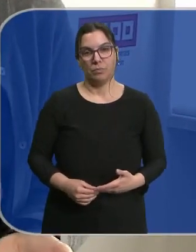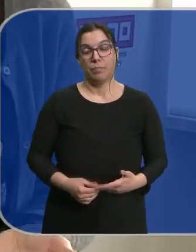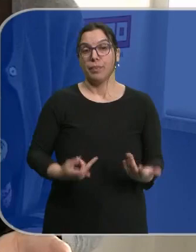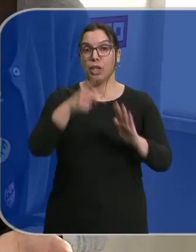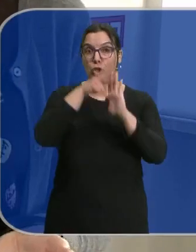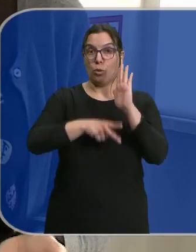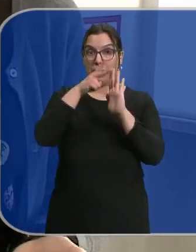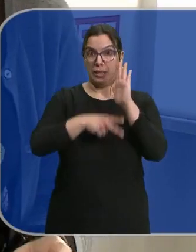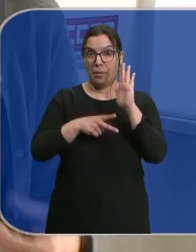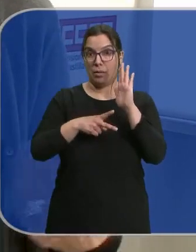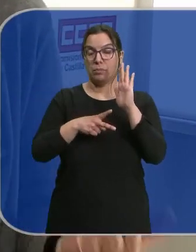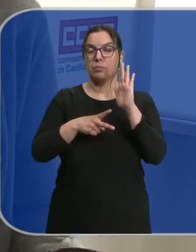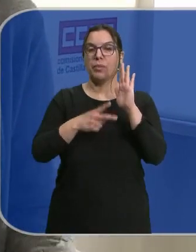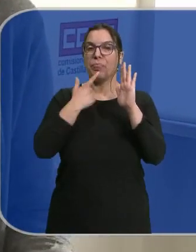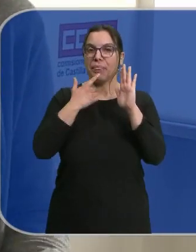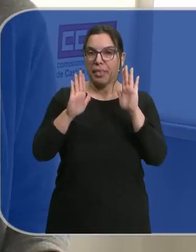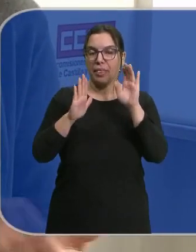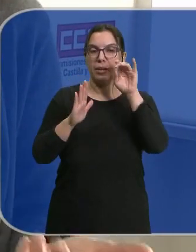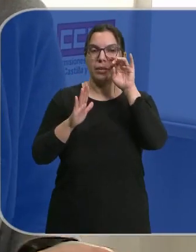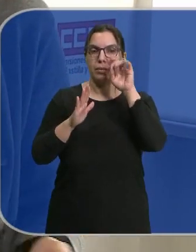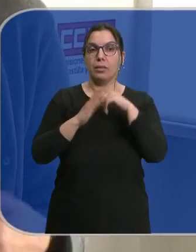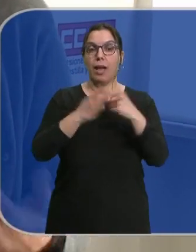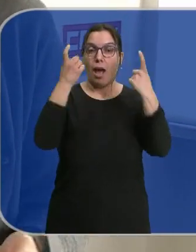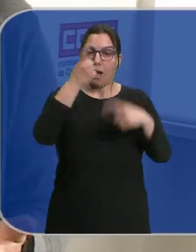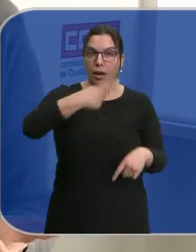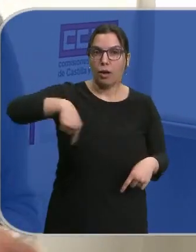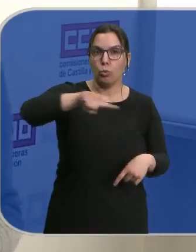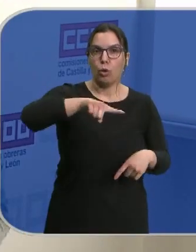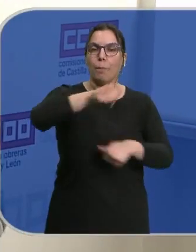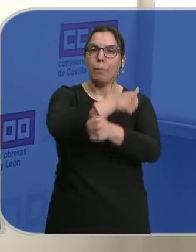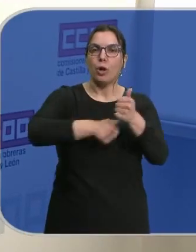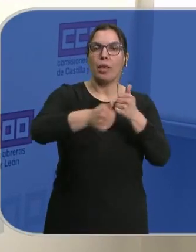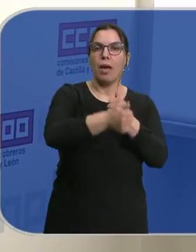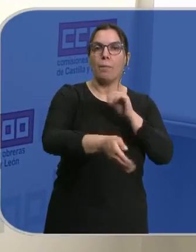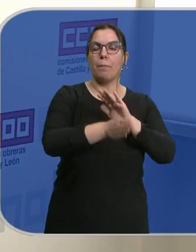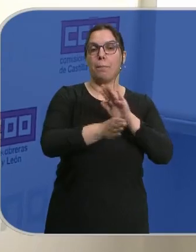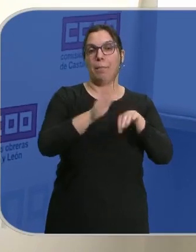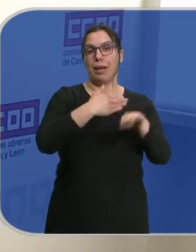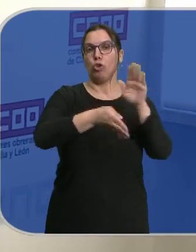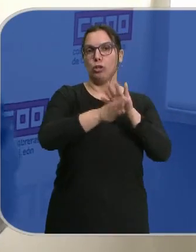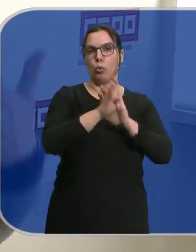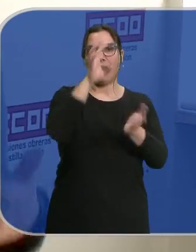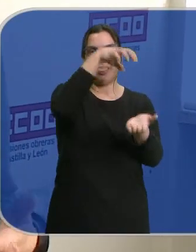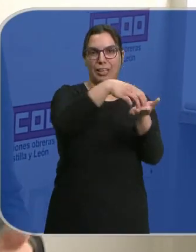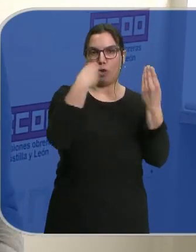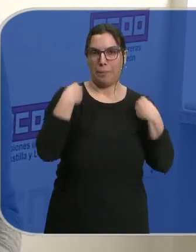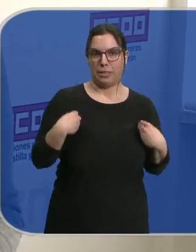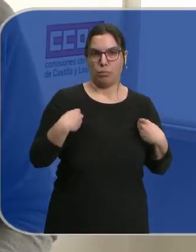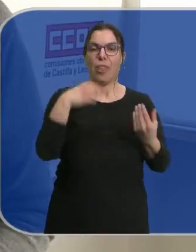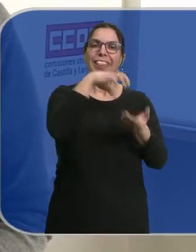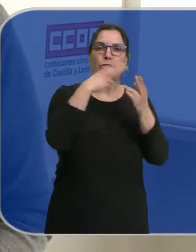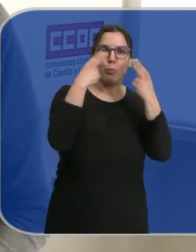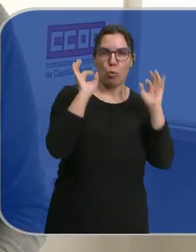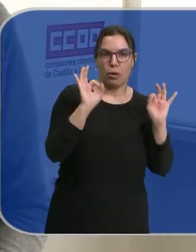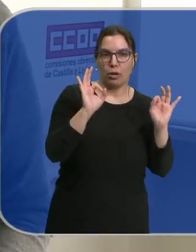La normativa existente lo que dice es que ese alumnado tiene prioridad para mantenerse en su centro docente, en su centro